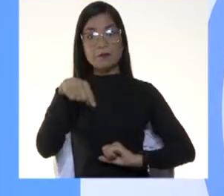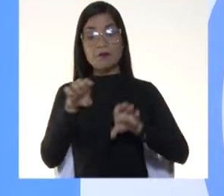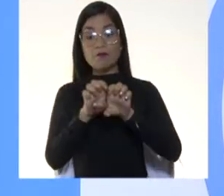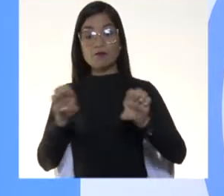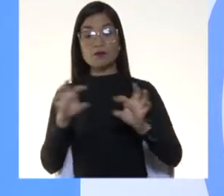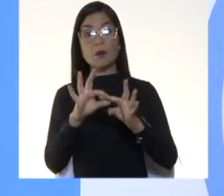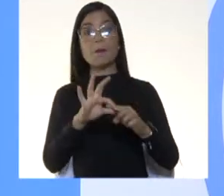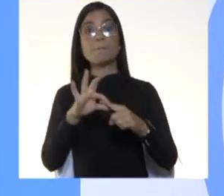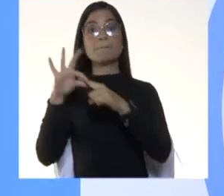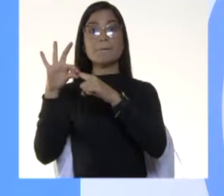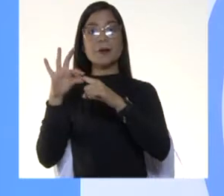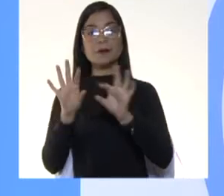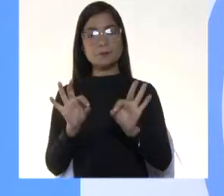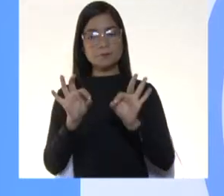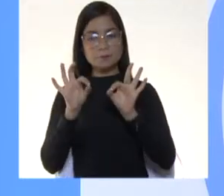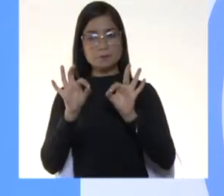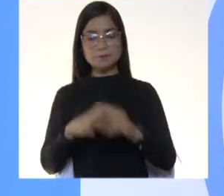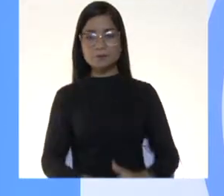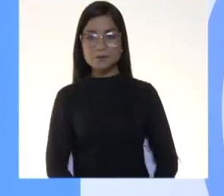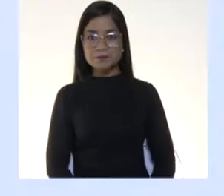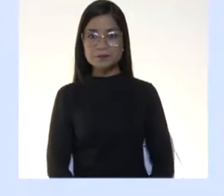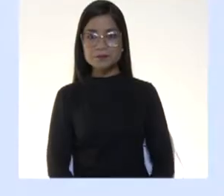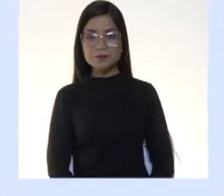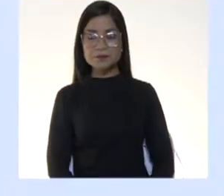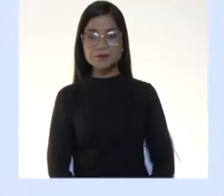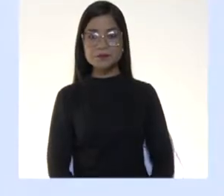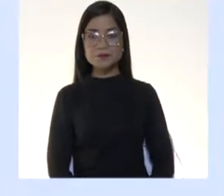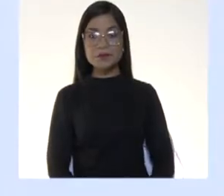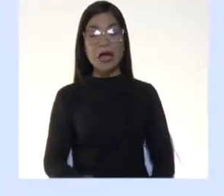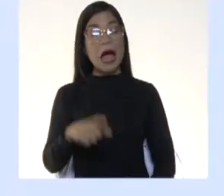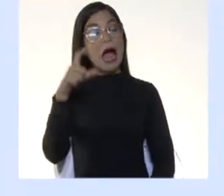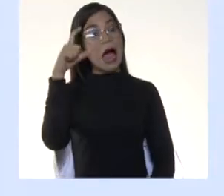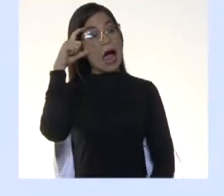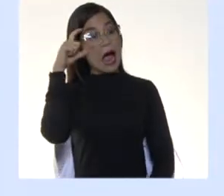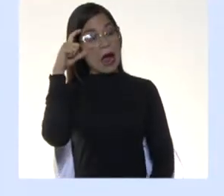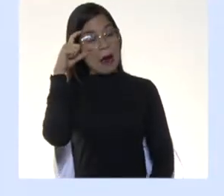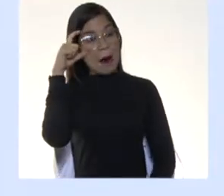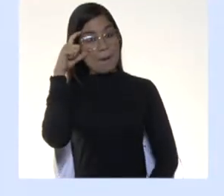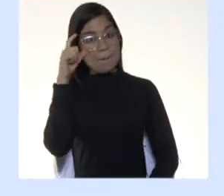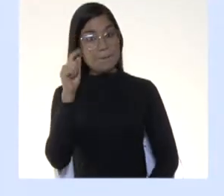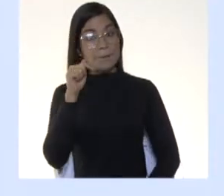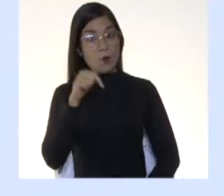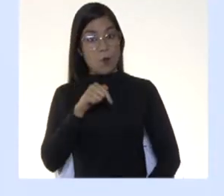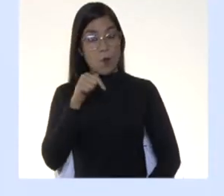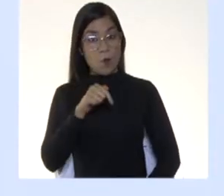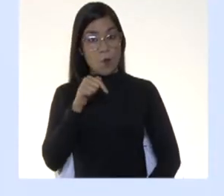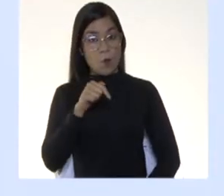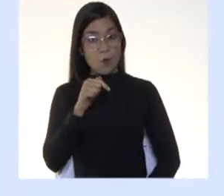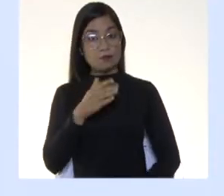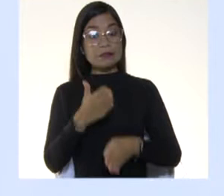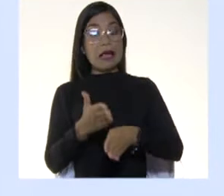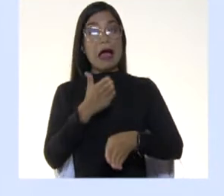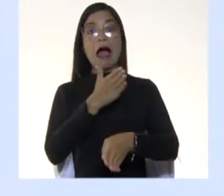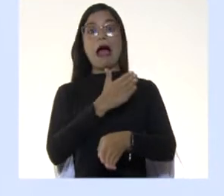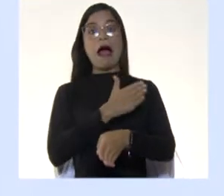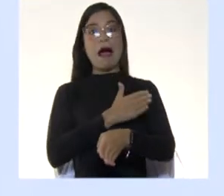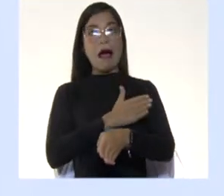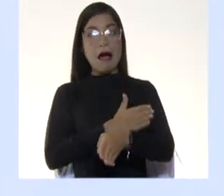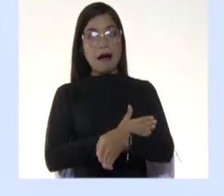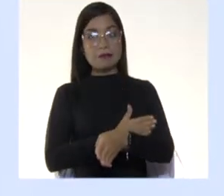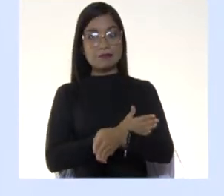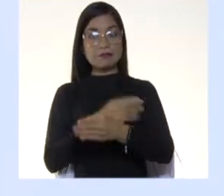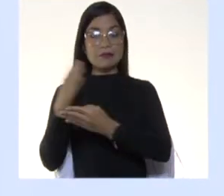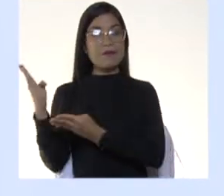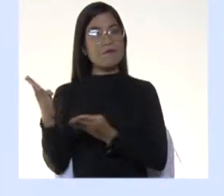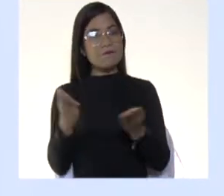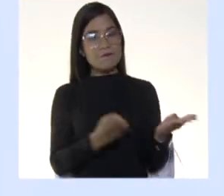modalidad de educación especial. ¿Y qué me tienes por allá? Miguel, yo te tengo algo a ti, porque ¿qué tal si antes de darle la